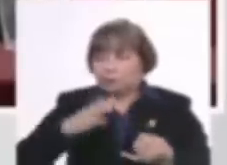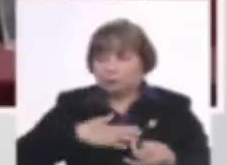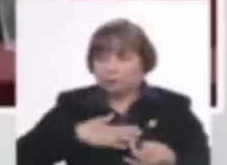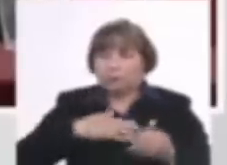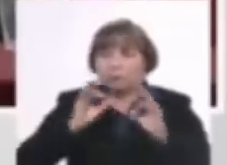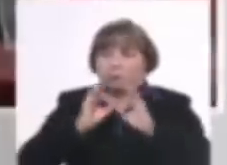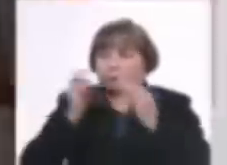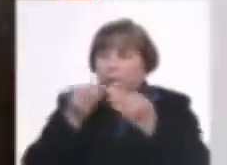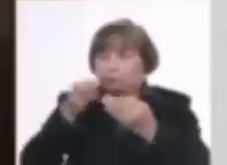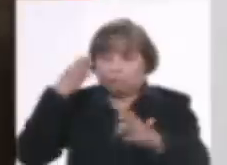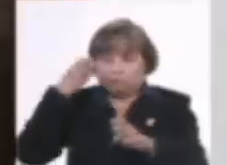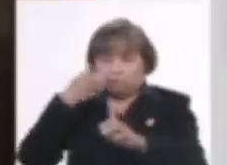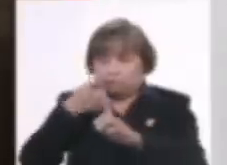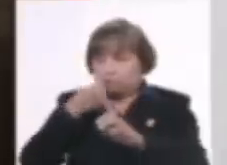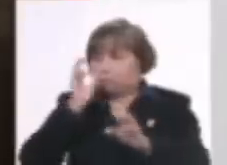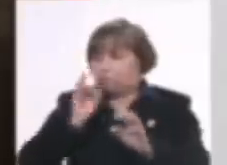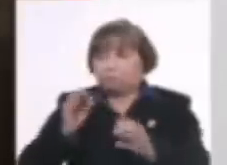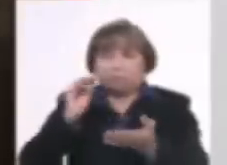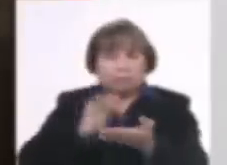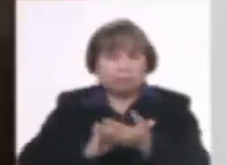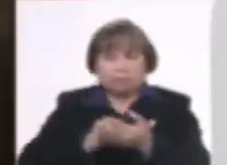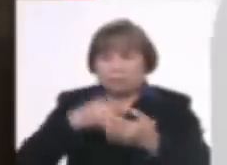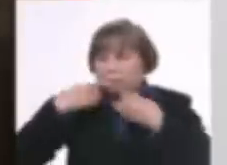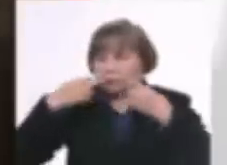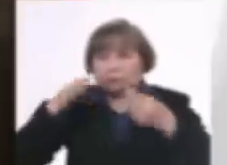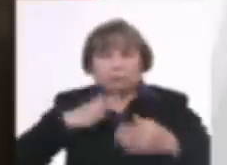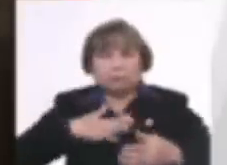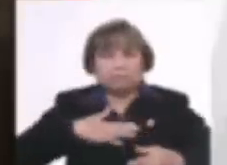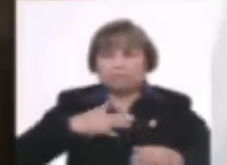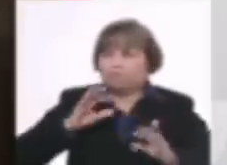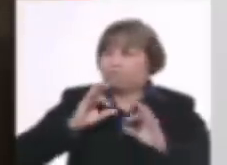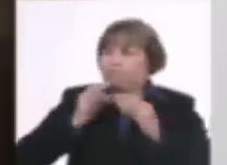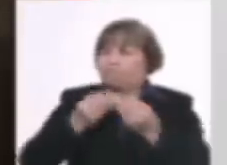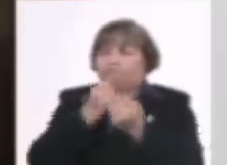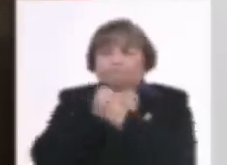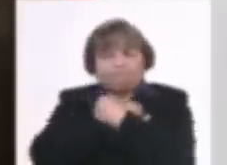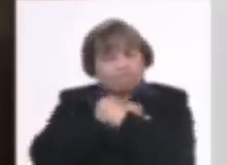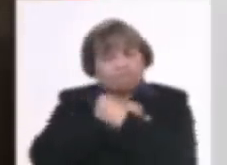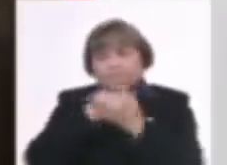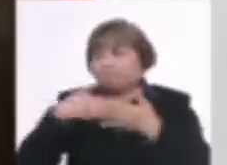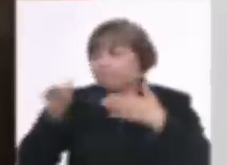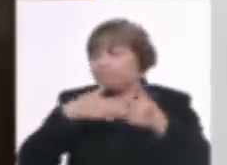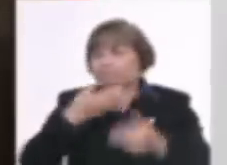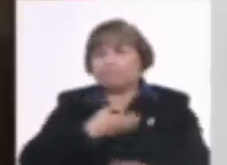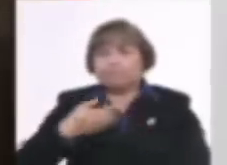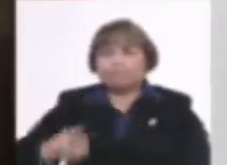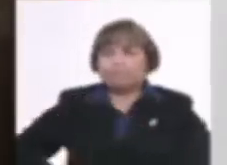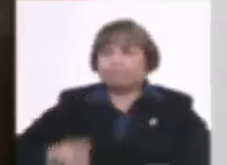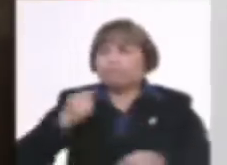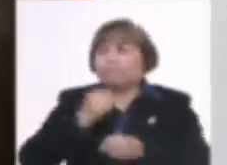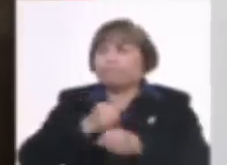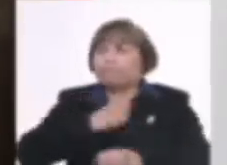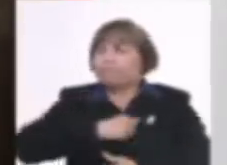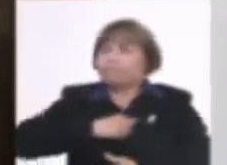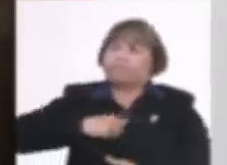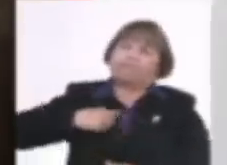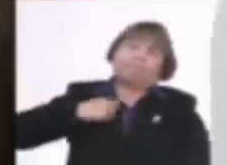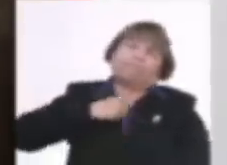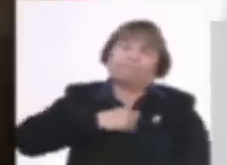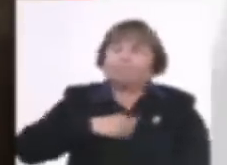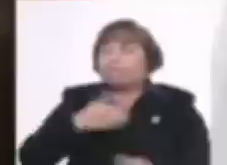mi familia directa, por más que los ame, por más que en mi familia en algún momento haya trabajado para el Estado,